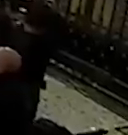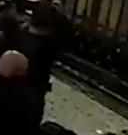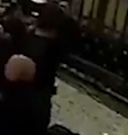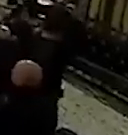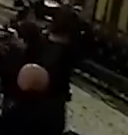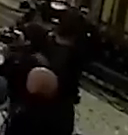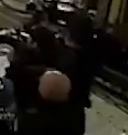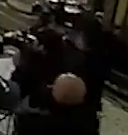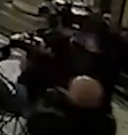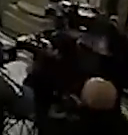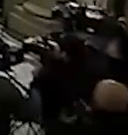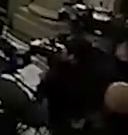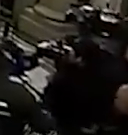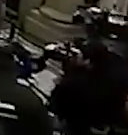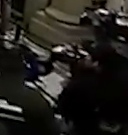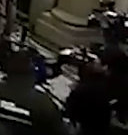Muy buenos días.